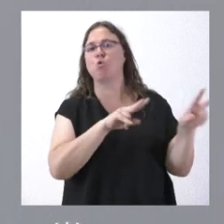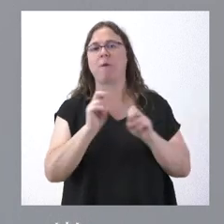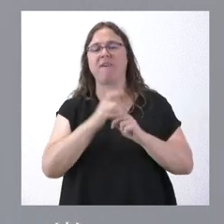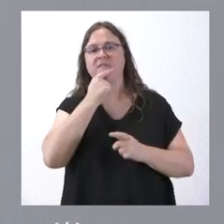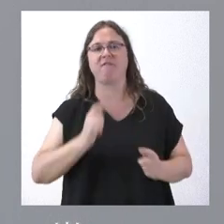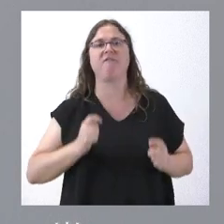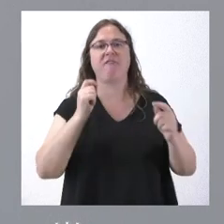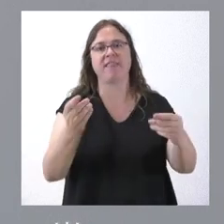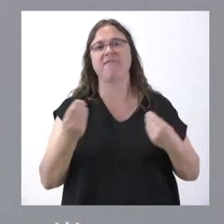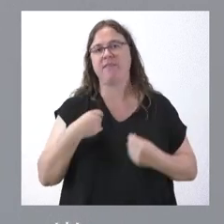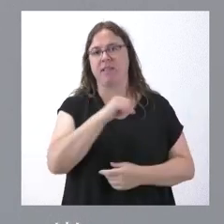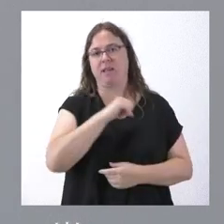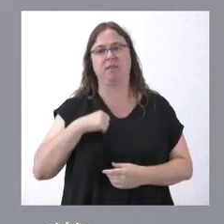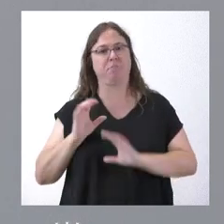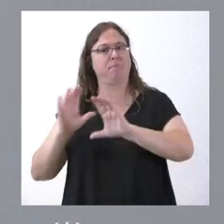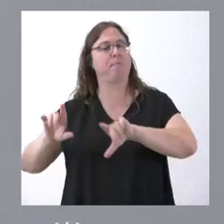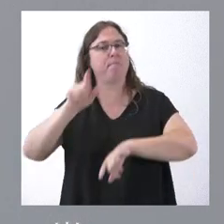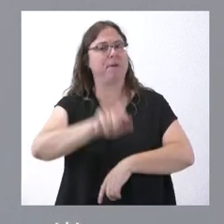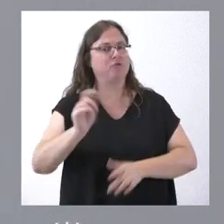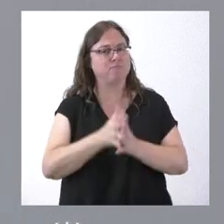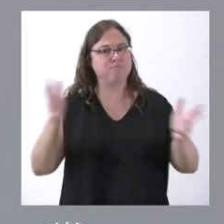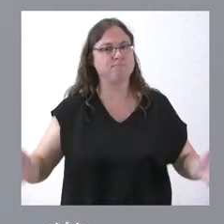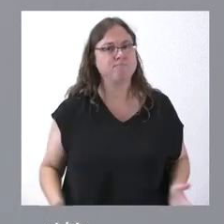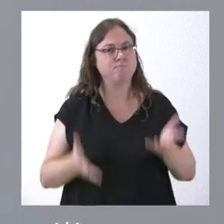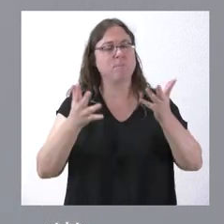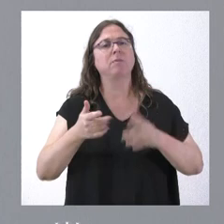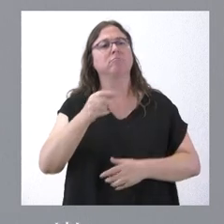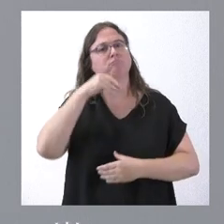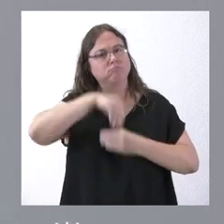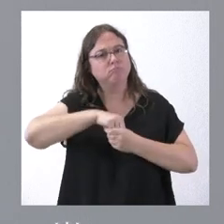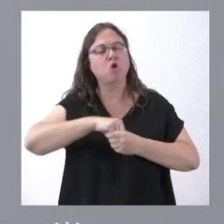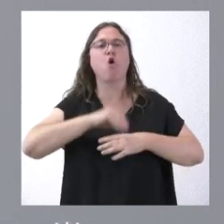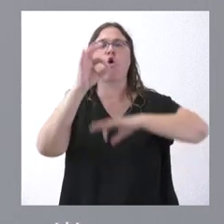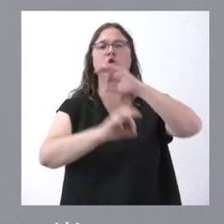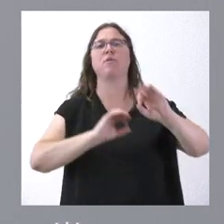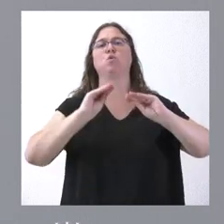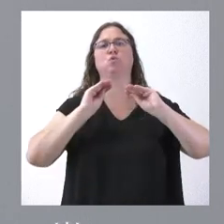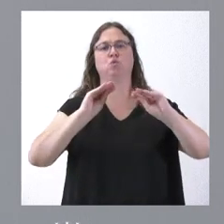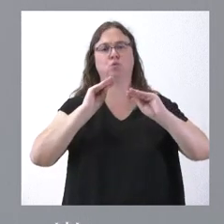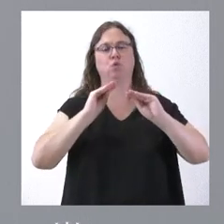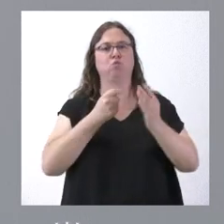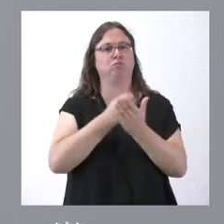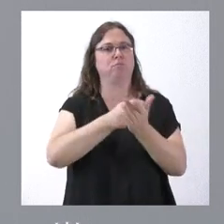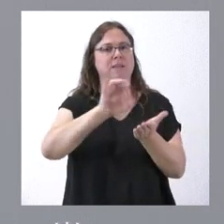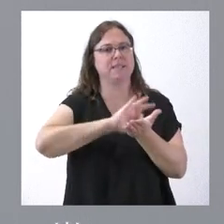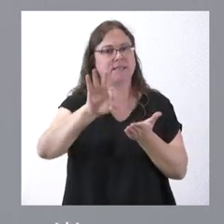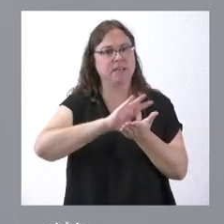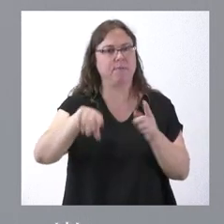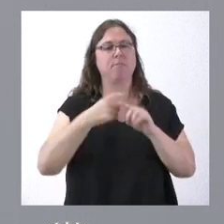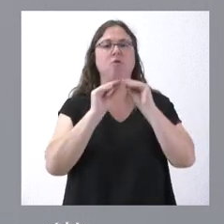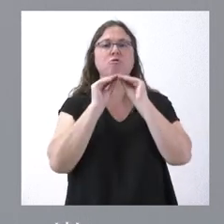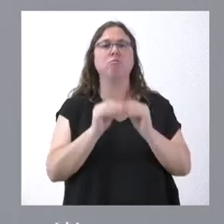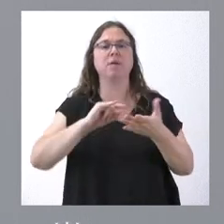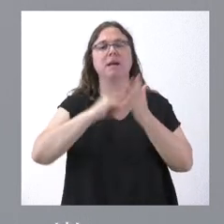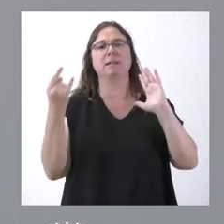vida independiente de las personas, fomentando a su vez la competitividad de las organizaciones prestadoras de servicios y desarrolladoras de